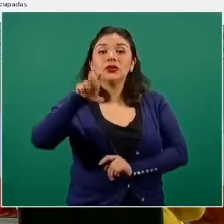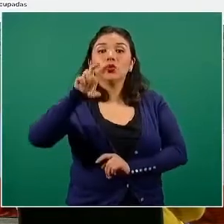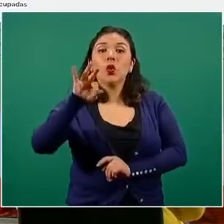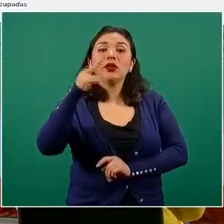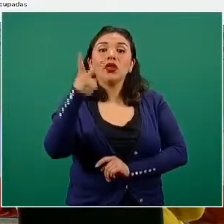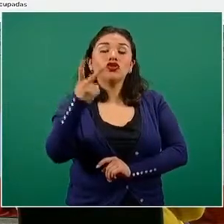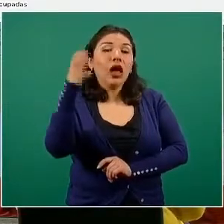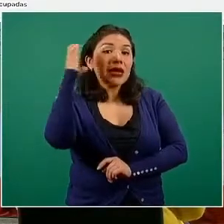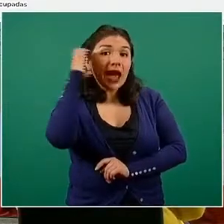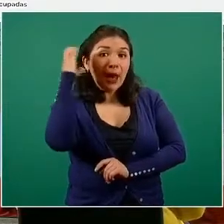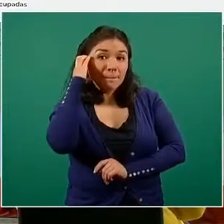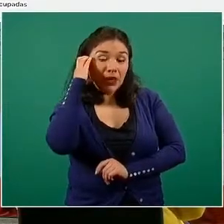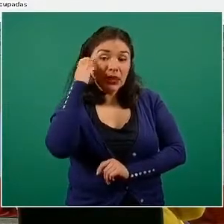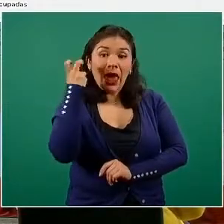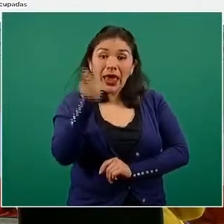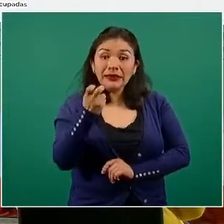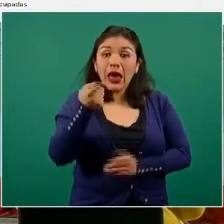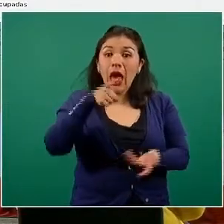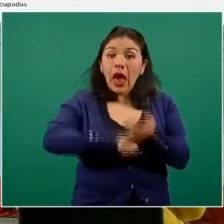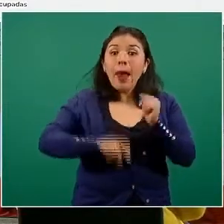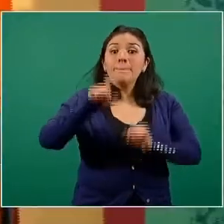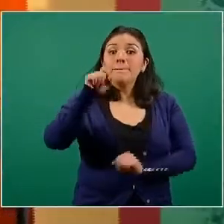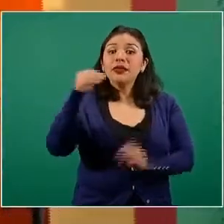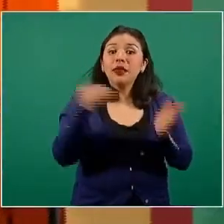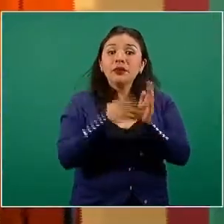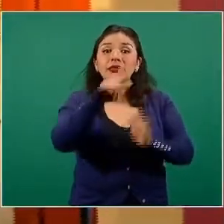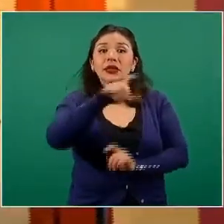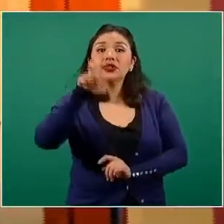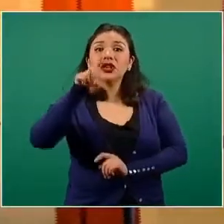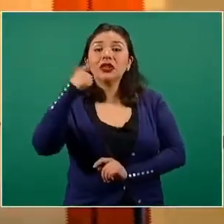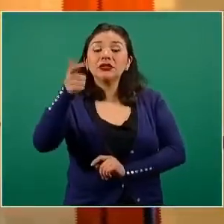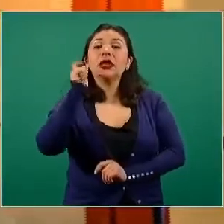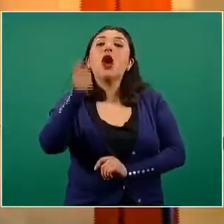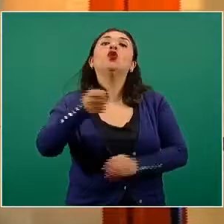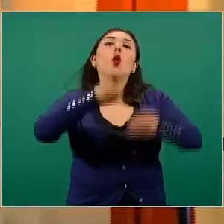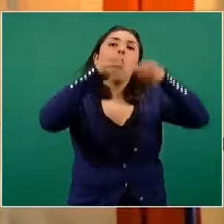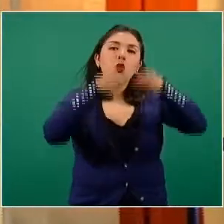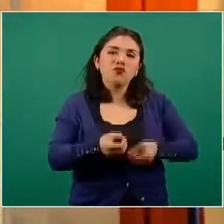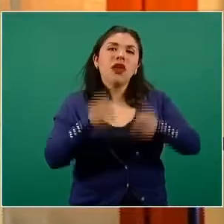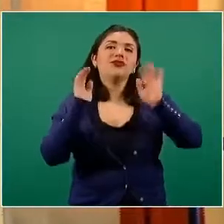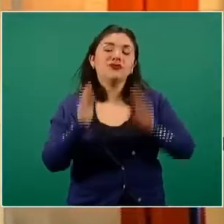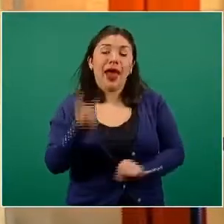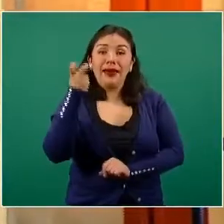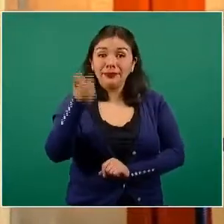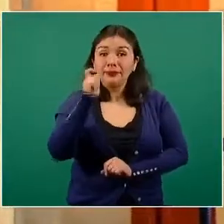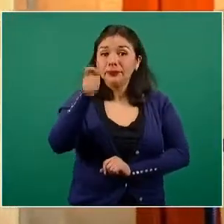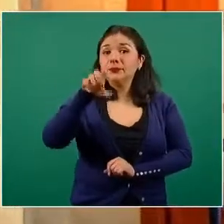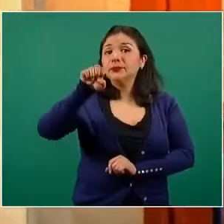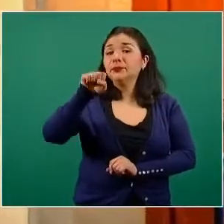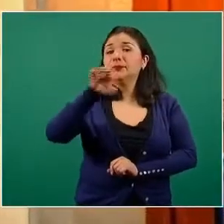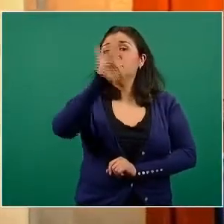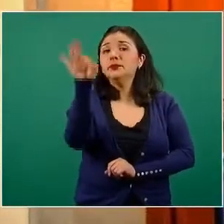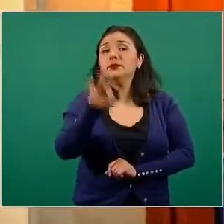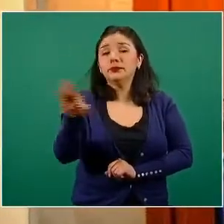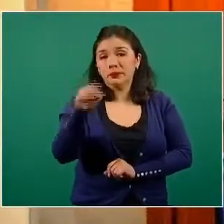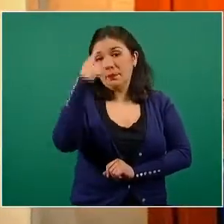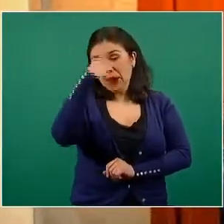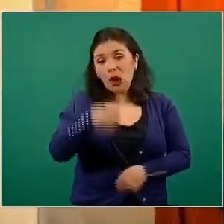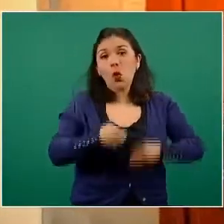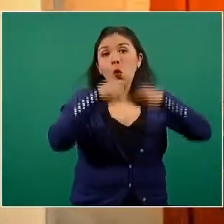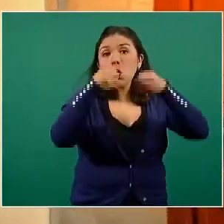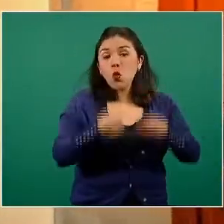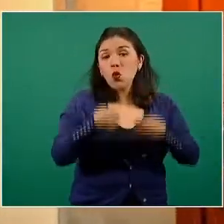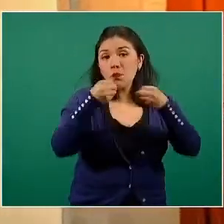34.742 camas, de las cuales 20.737 están ocupadas, y esto representa un 60% de